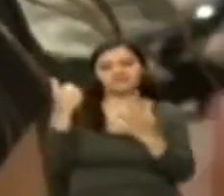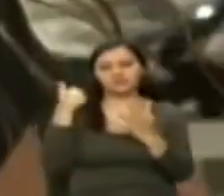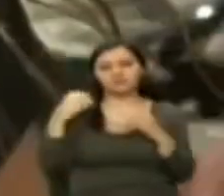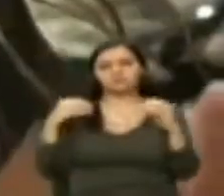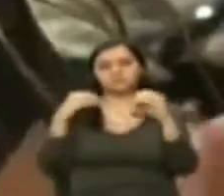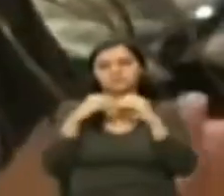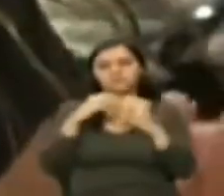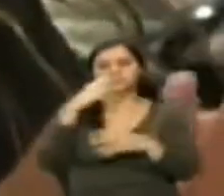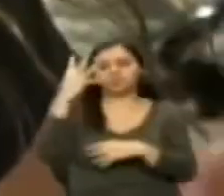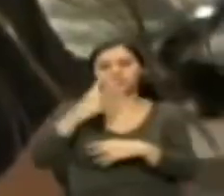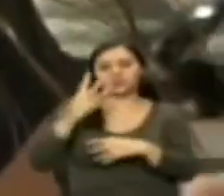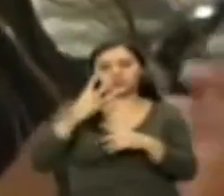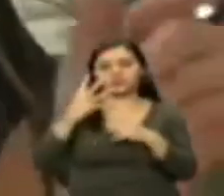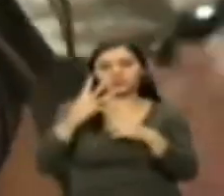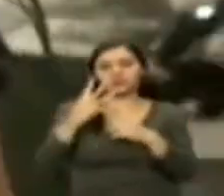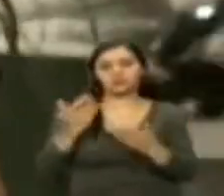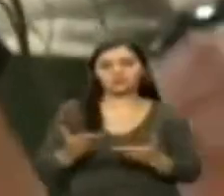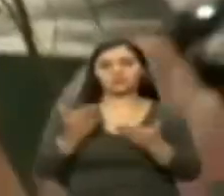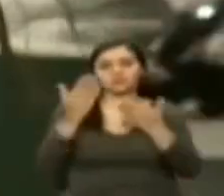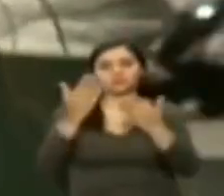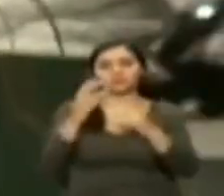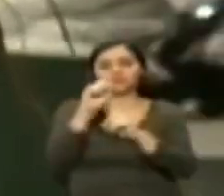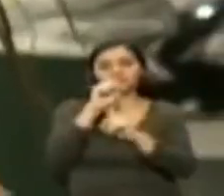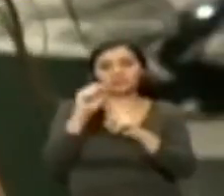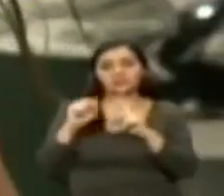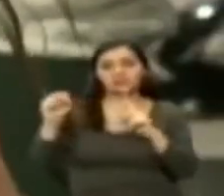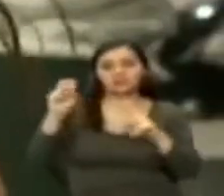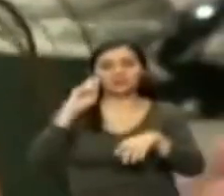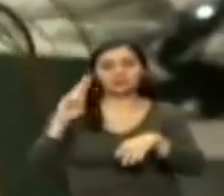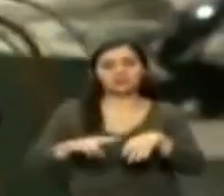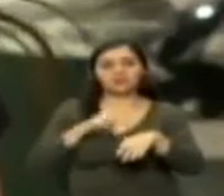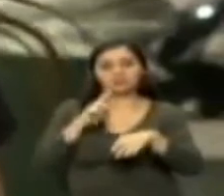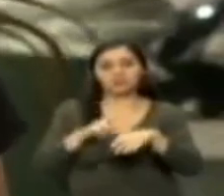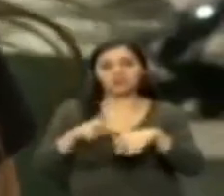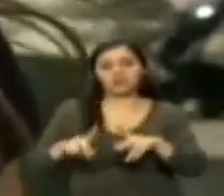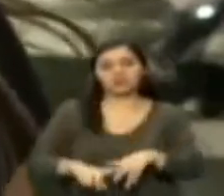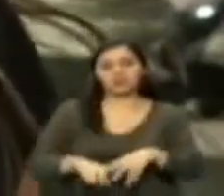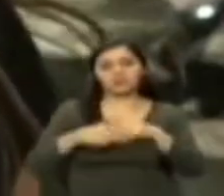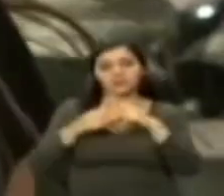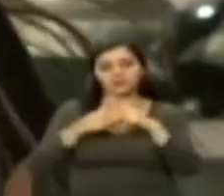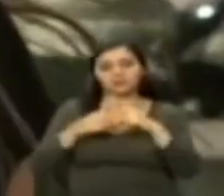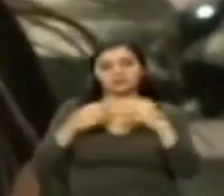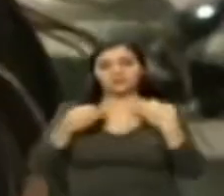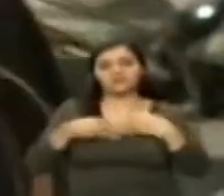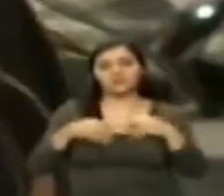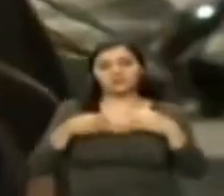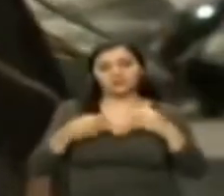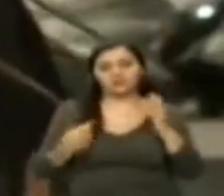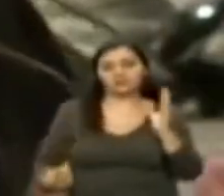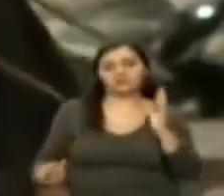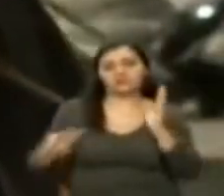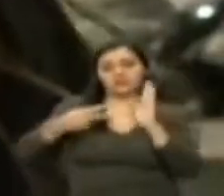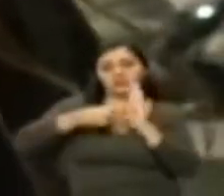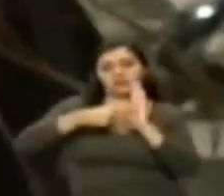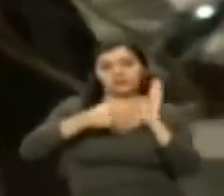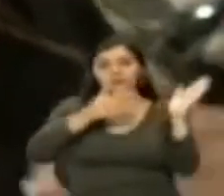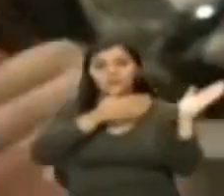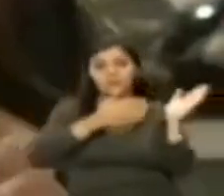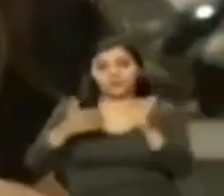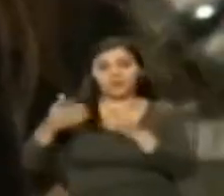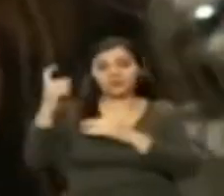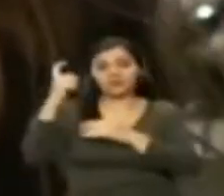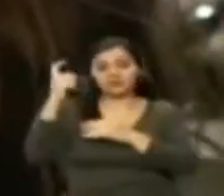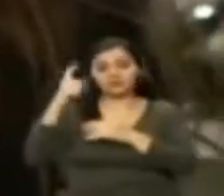la 4ª postulación del sistema nacional que inicia en el mes de febrero. El plan a nivel de demanda